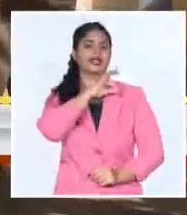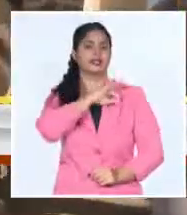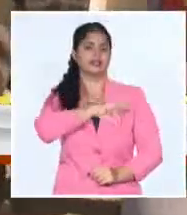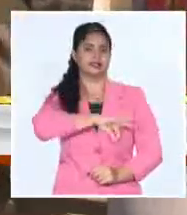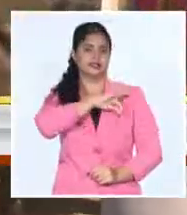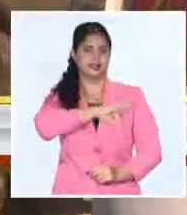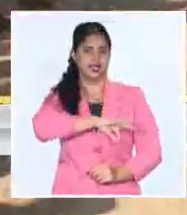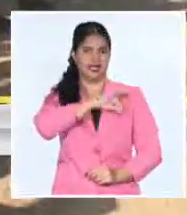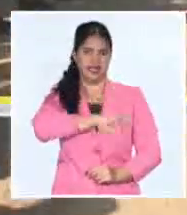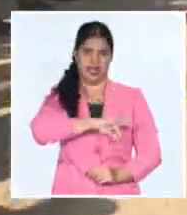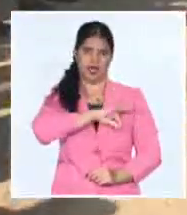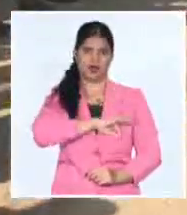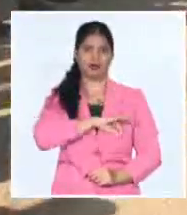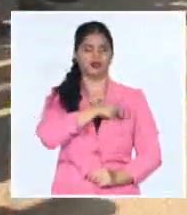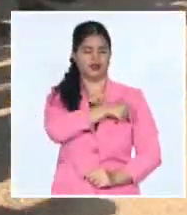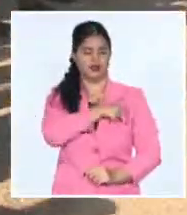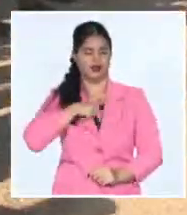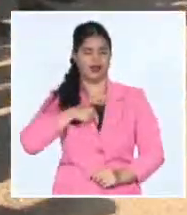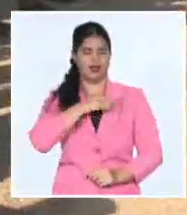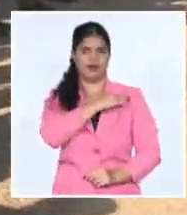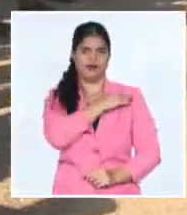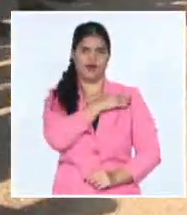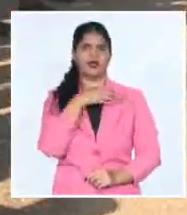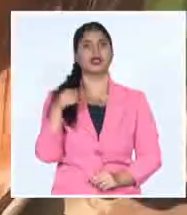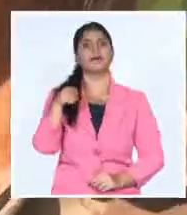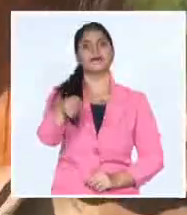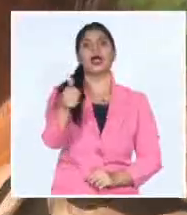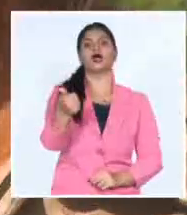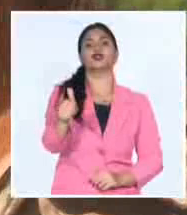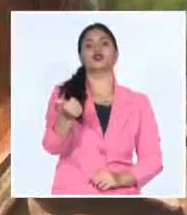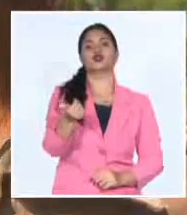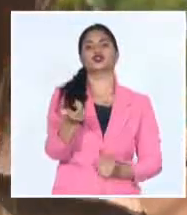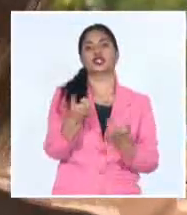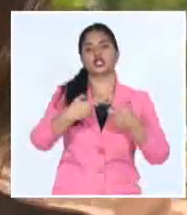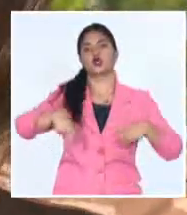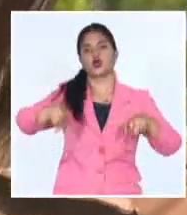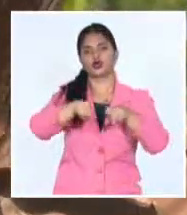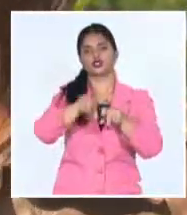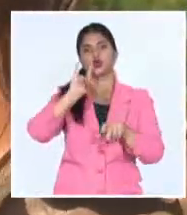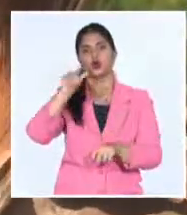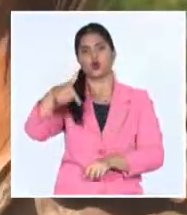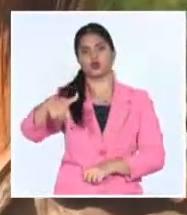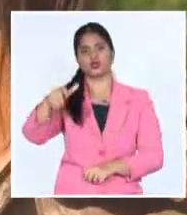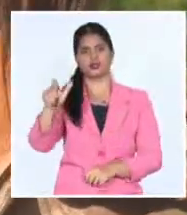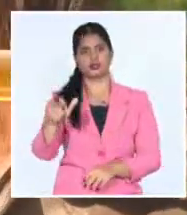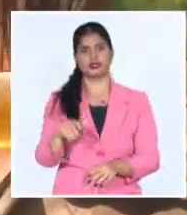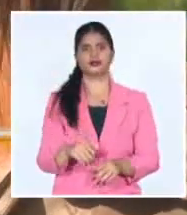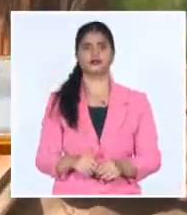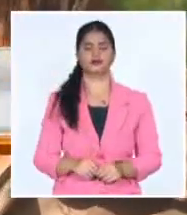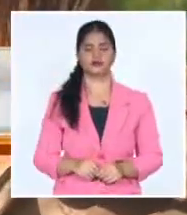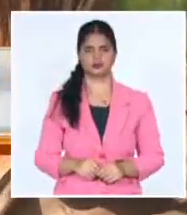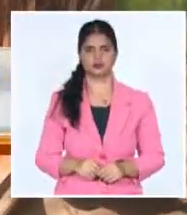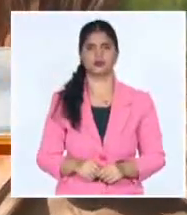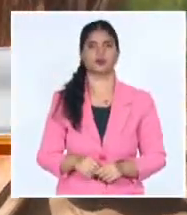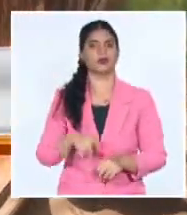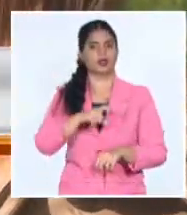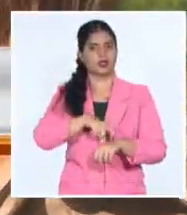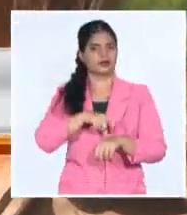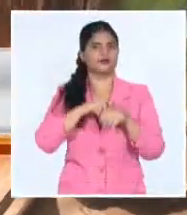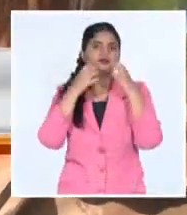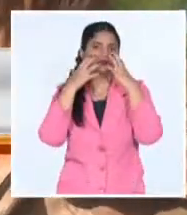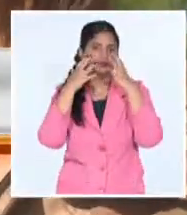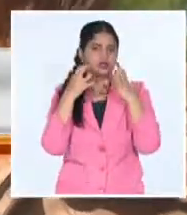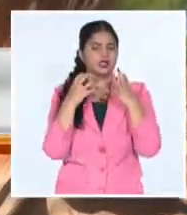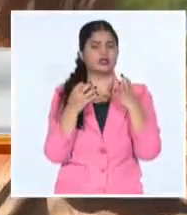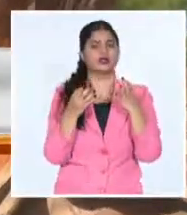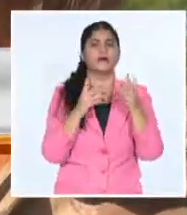Armadas Revolucionarias al 12 Congreso de la UJC. Pienso que este será un espacio muy ameno para debatir acerca de las problemáticas